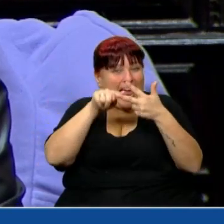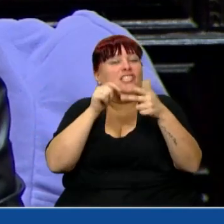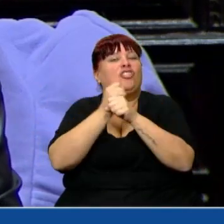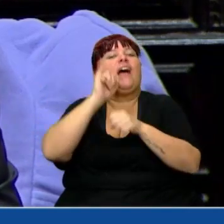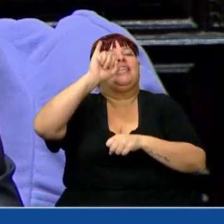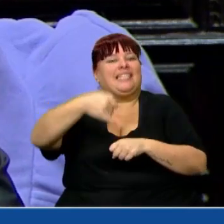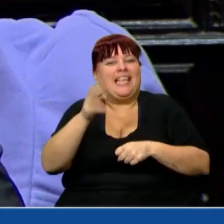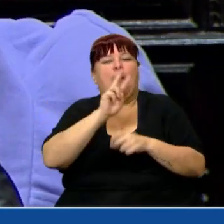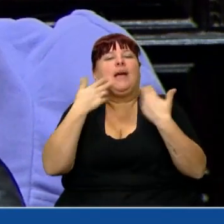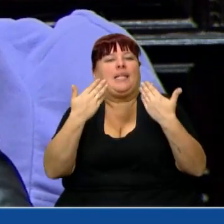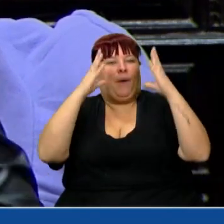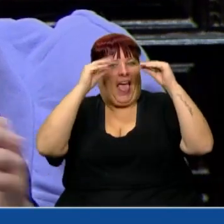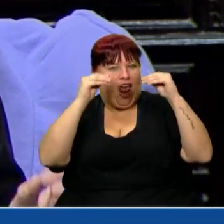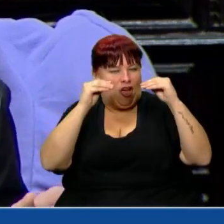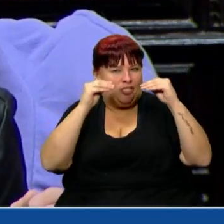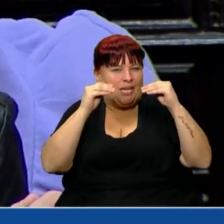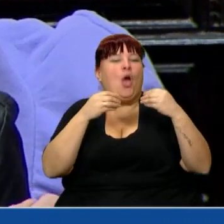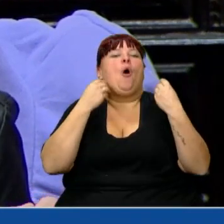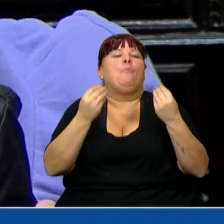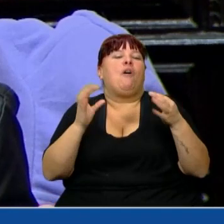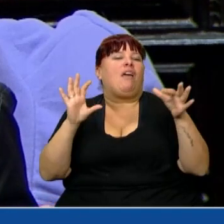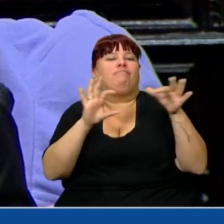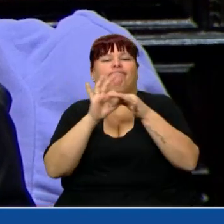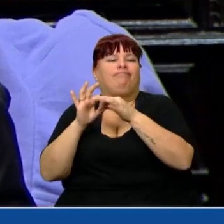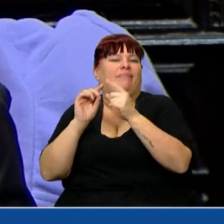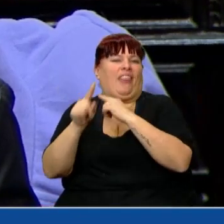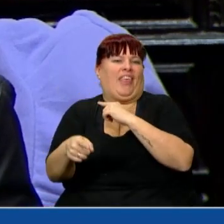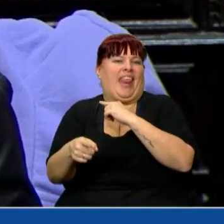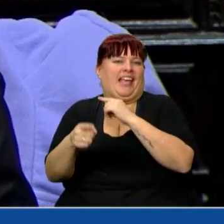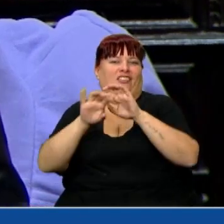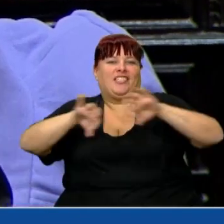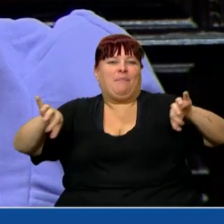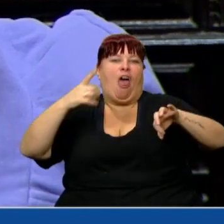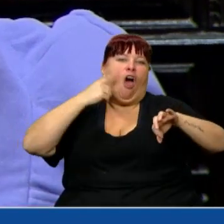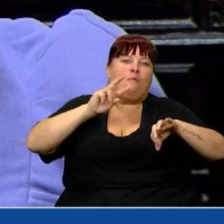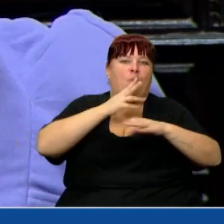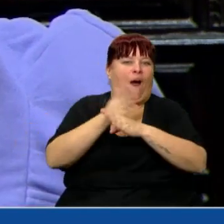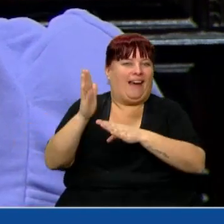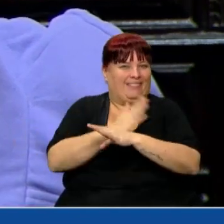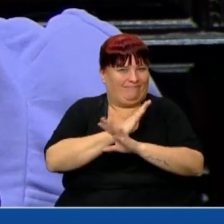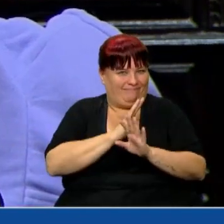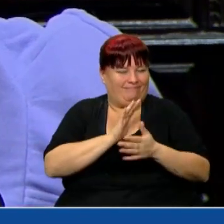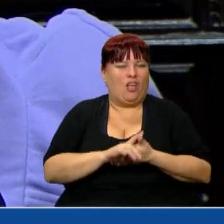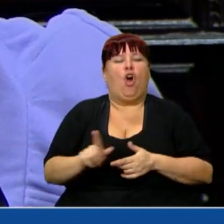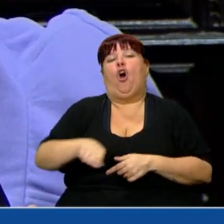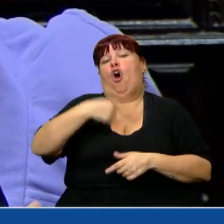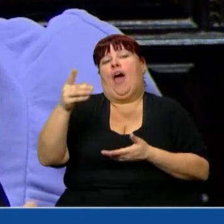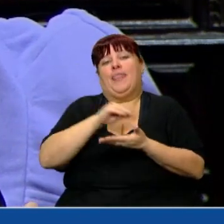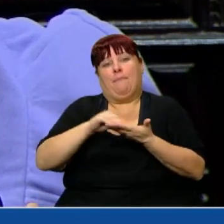tareas sí las podíamos hacer de noche las mujeres porque se vinculan directamente con esa división sexual del trabajo. Otro diputado de